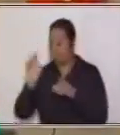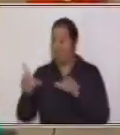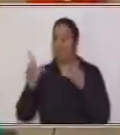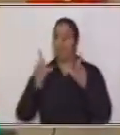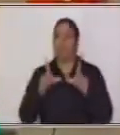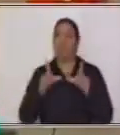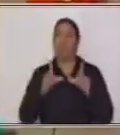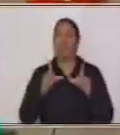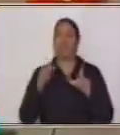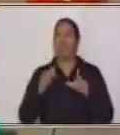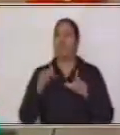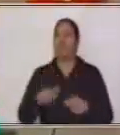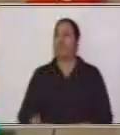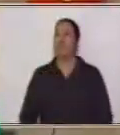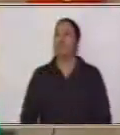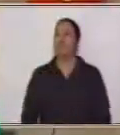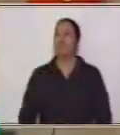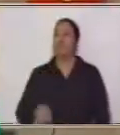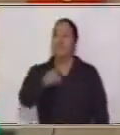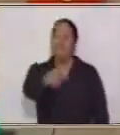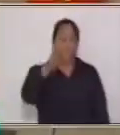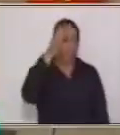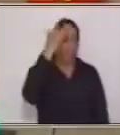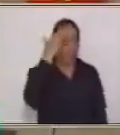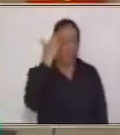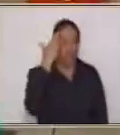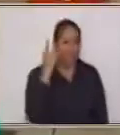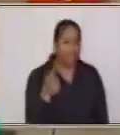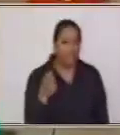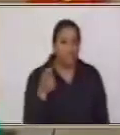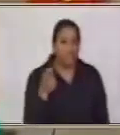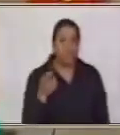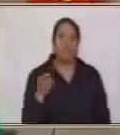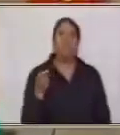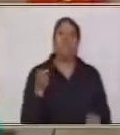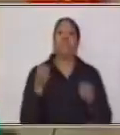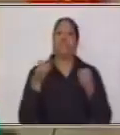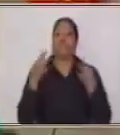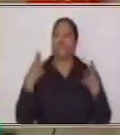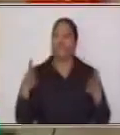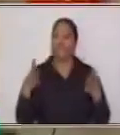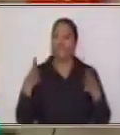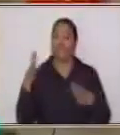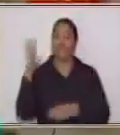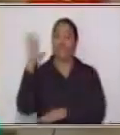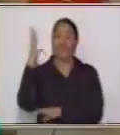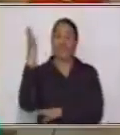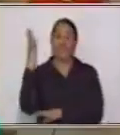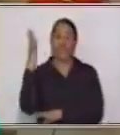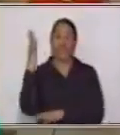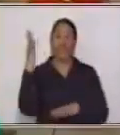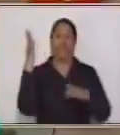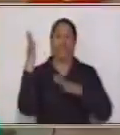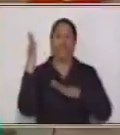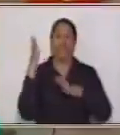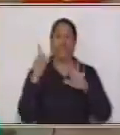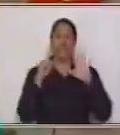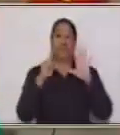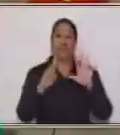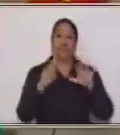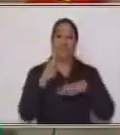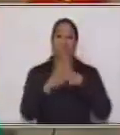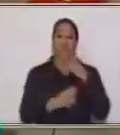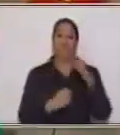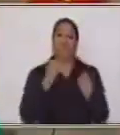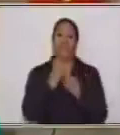Y dice, adivina adivinador, cuántos árboles que tienen seis años de vida hay